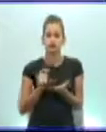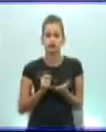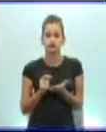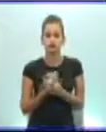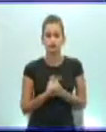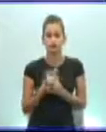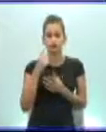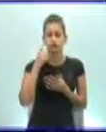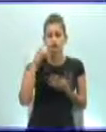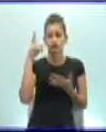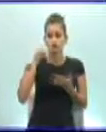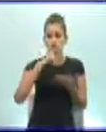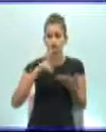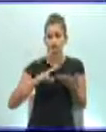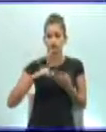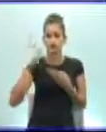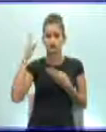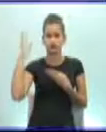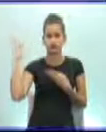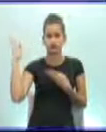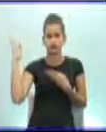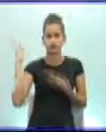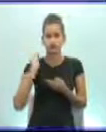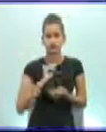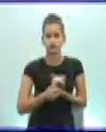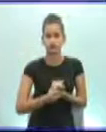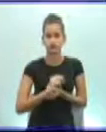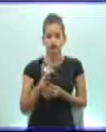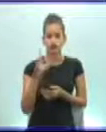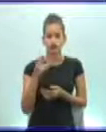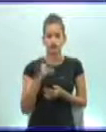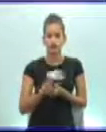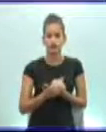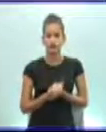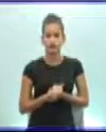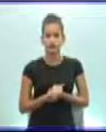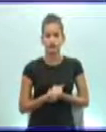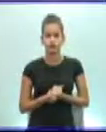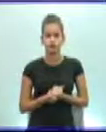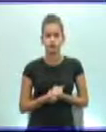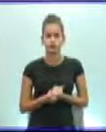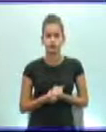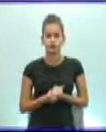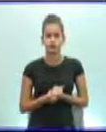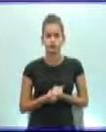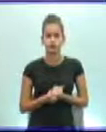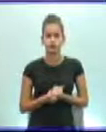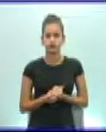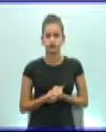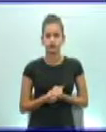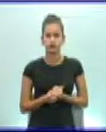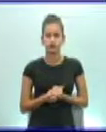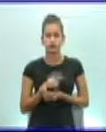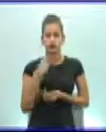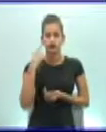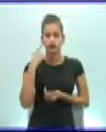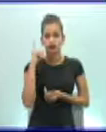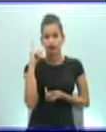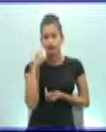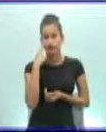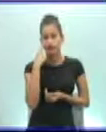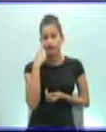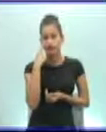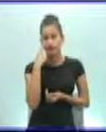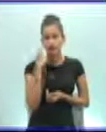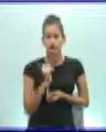más restringido al que pertenece las soluciones de la ecuación x al cuadrado igual 2 es, y ahí vemos